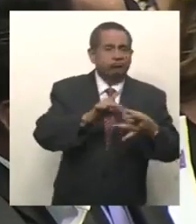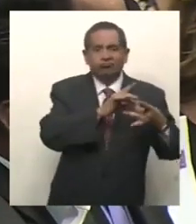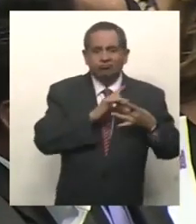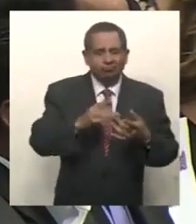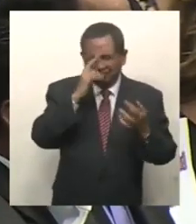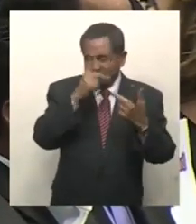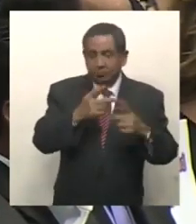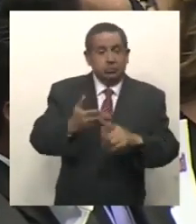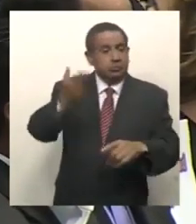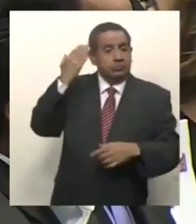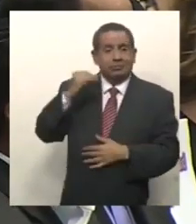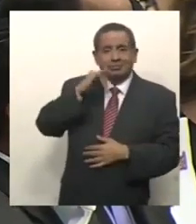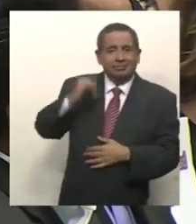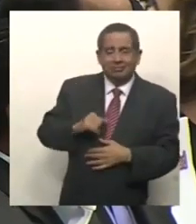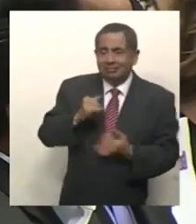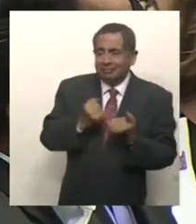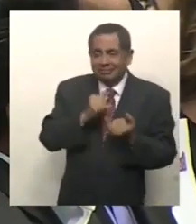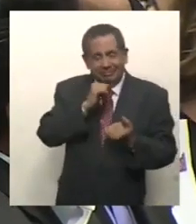sin parangón,